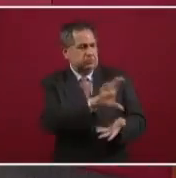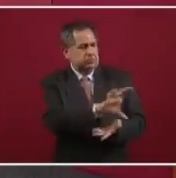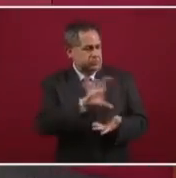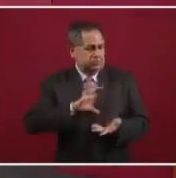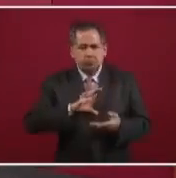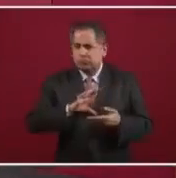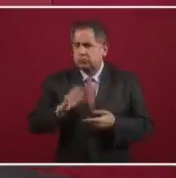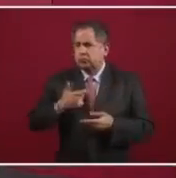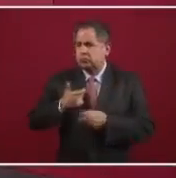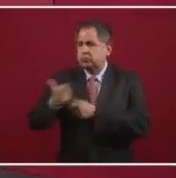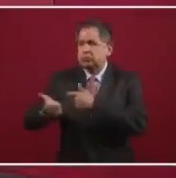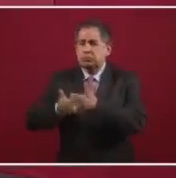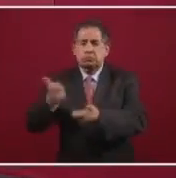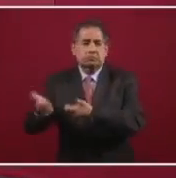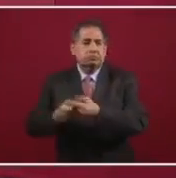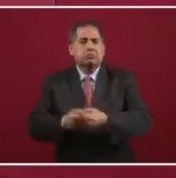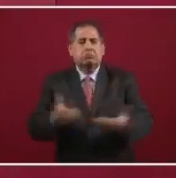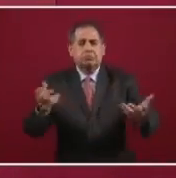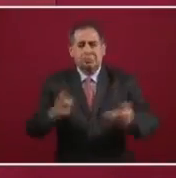de